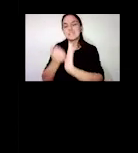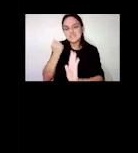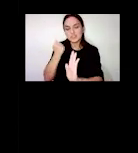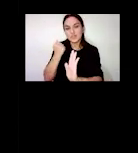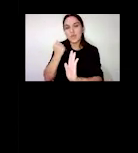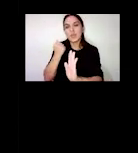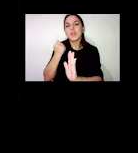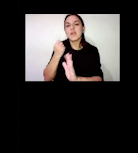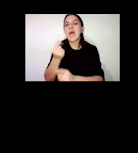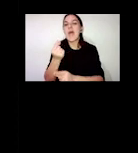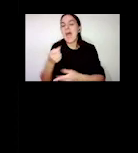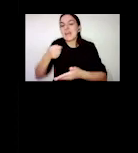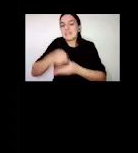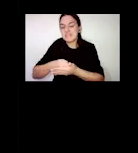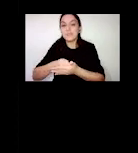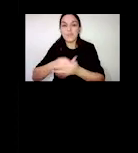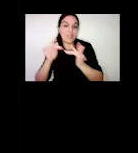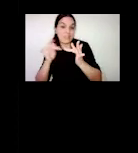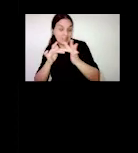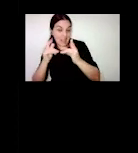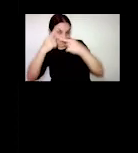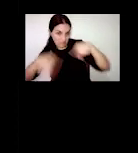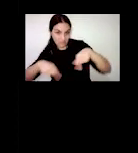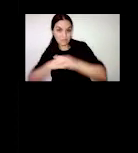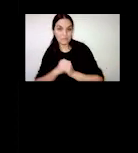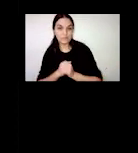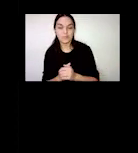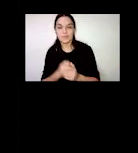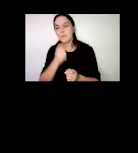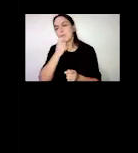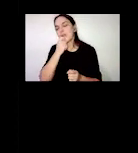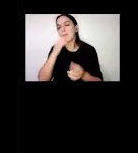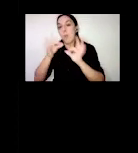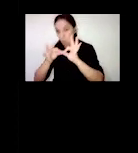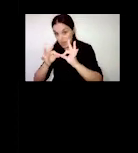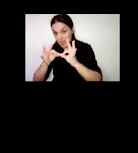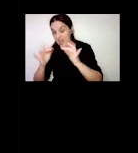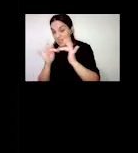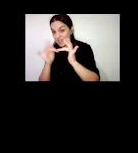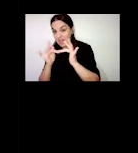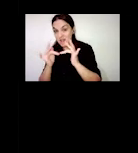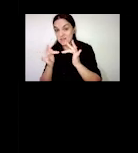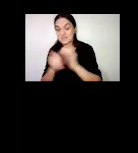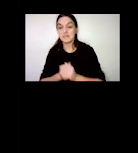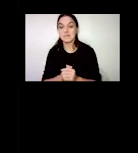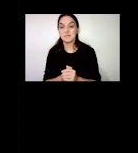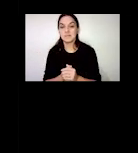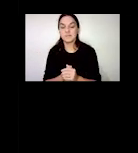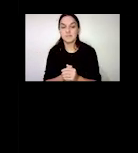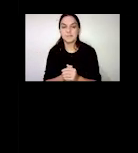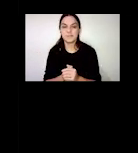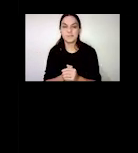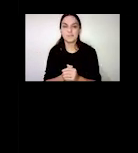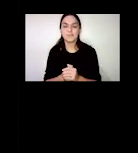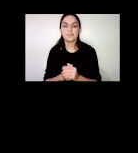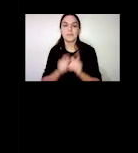las inversiones en los instrumentos financieros digitales, entre ellos las monedas digitales, por aquel pronunciamiento de la UIF